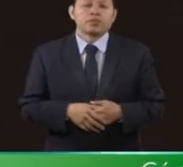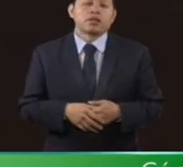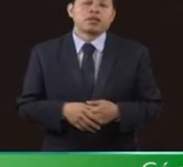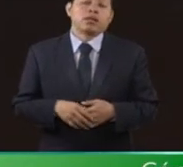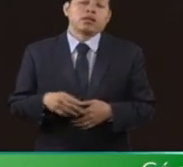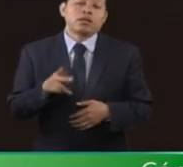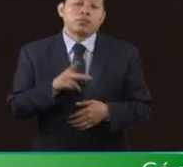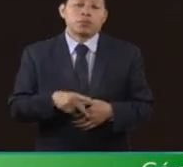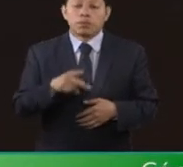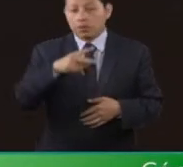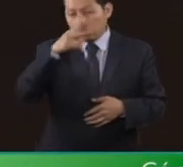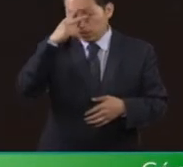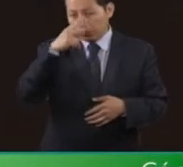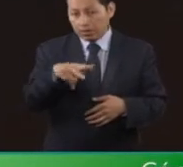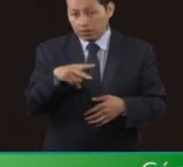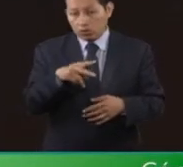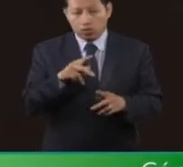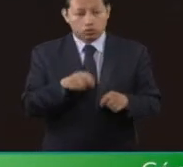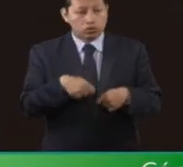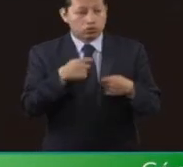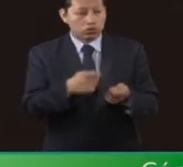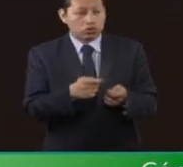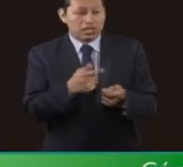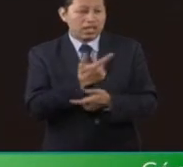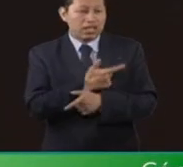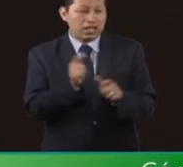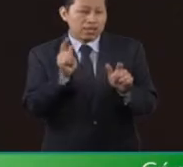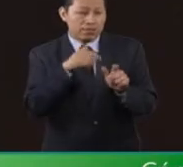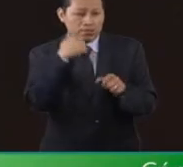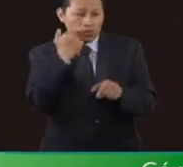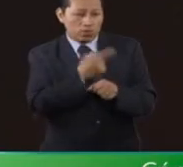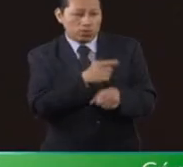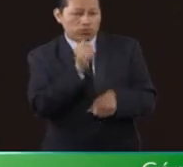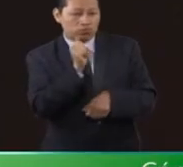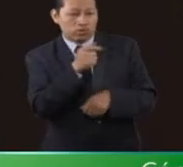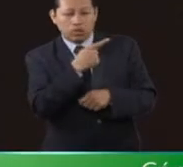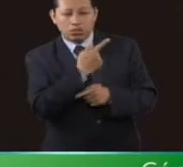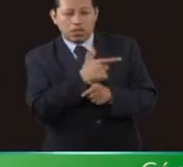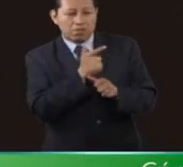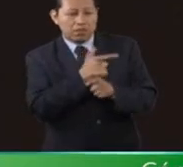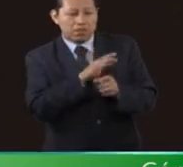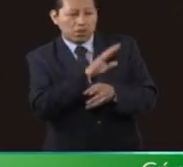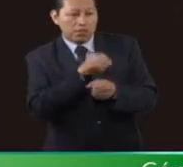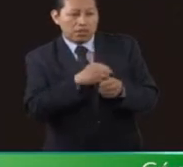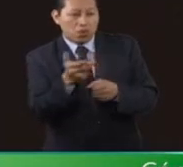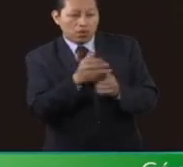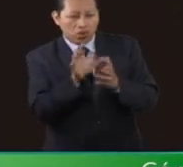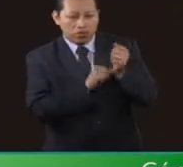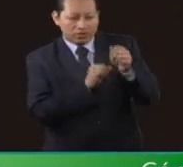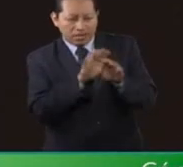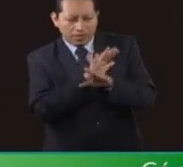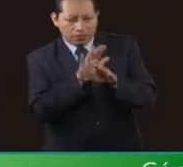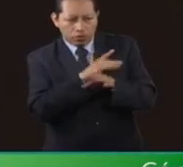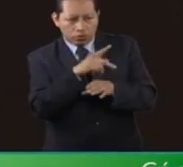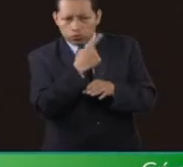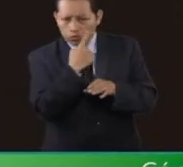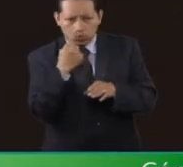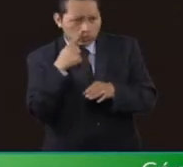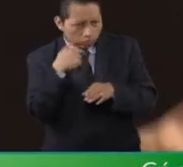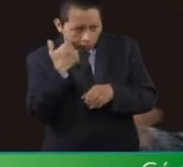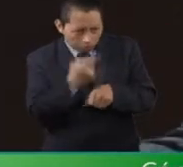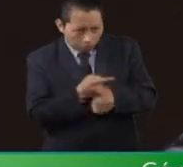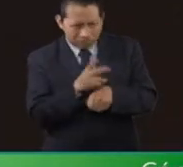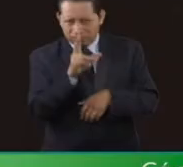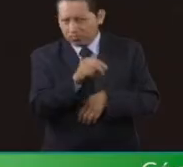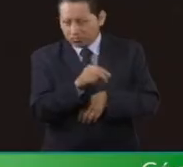de México no les dio un cheque en blanco para querer hacer su voluntad y venir a reformar la Constitución a su voluntad.